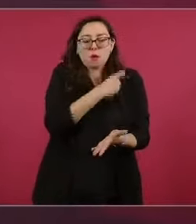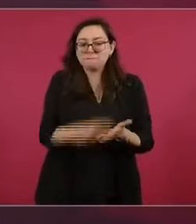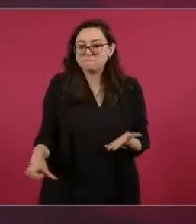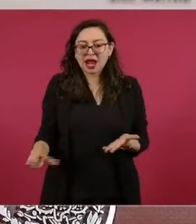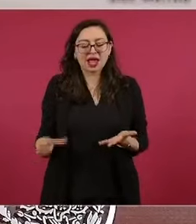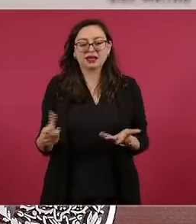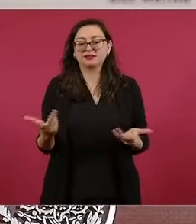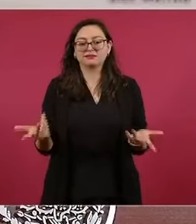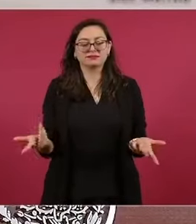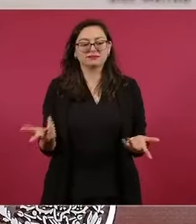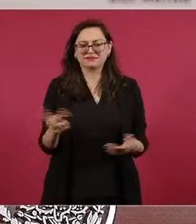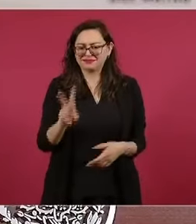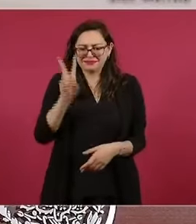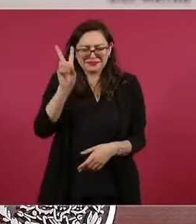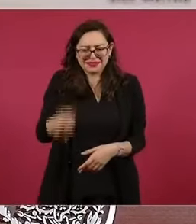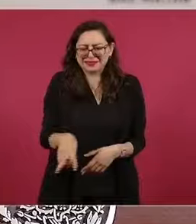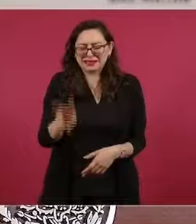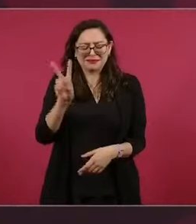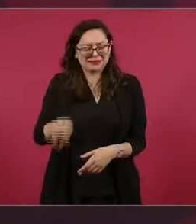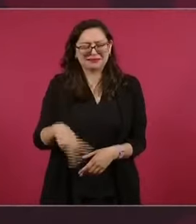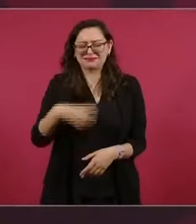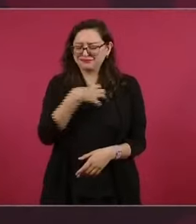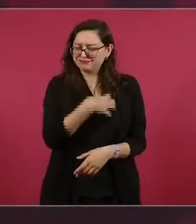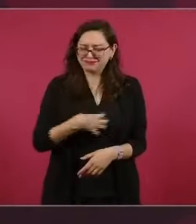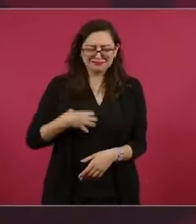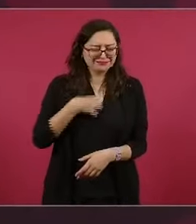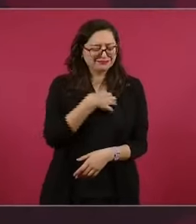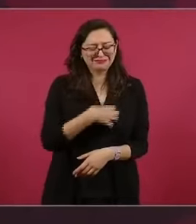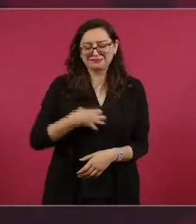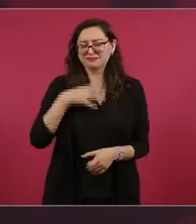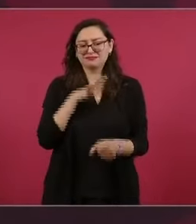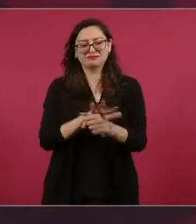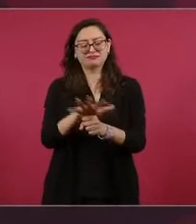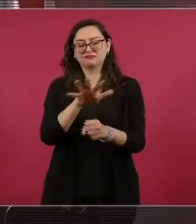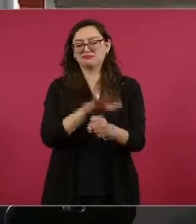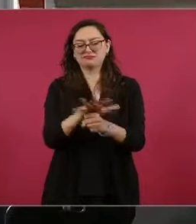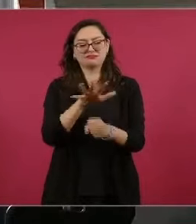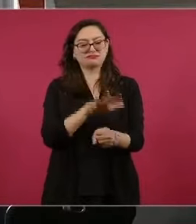Eso produce mucha, mucha, mucha satisfacción.